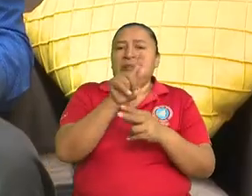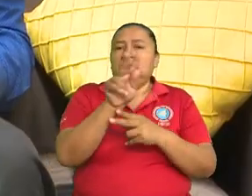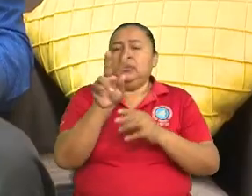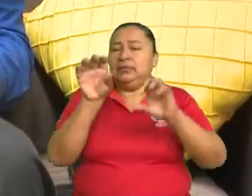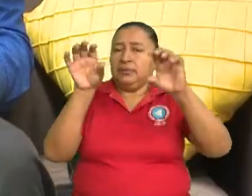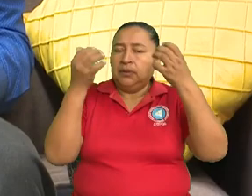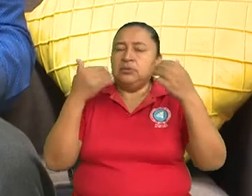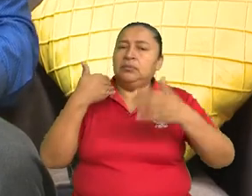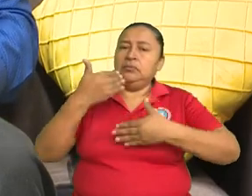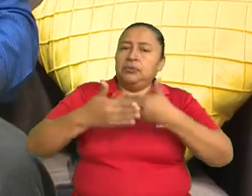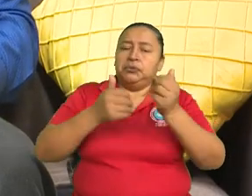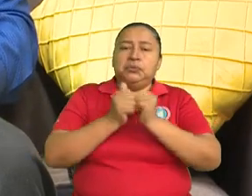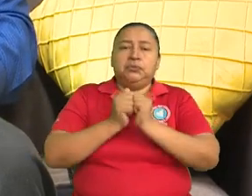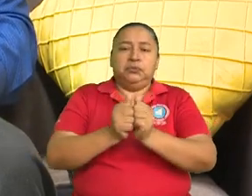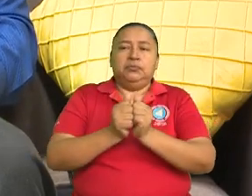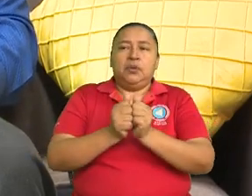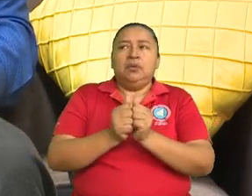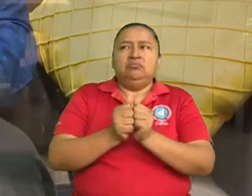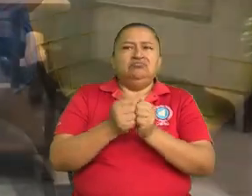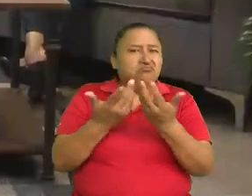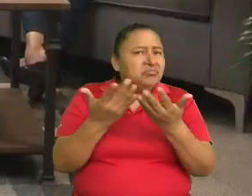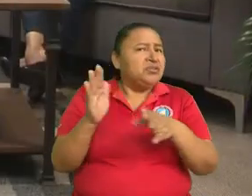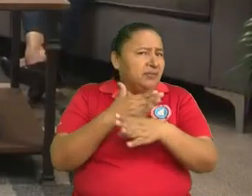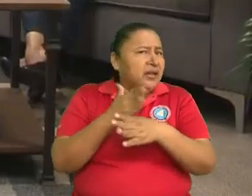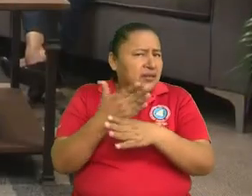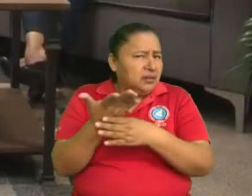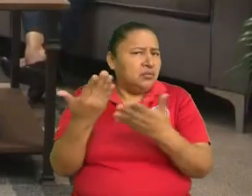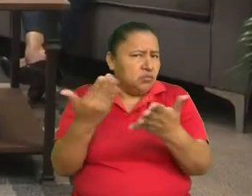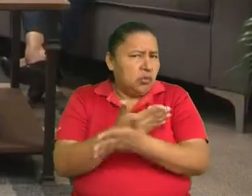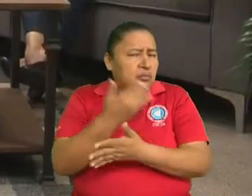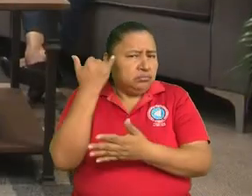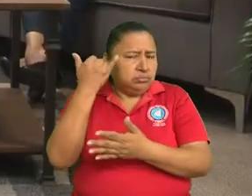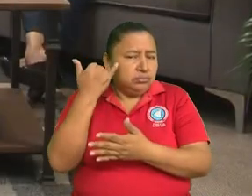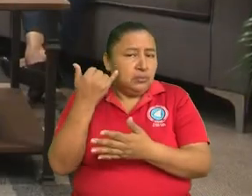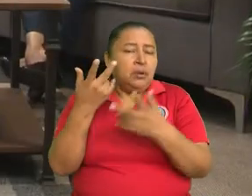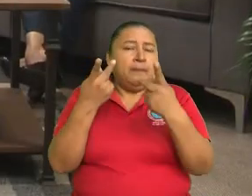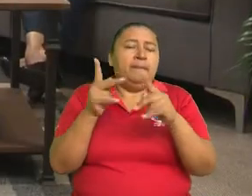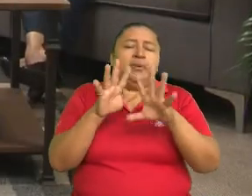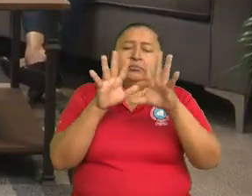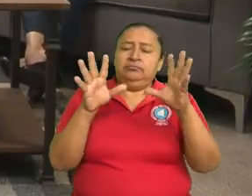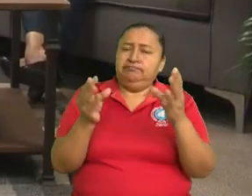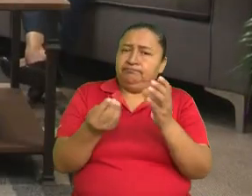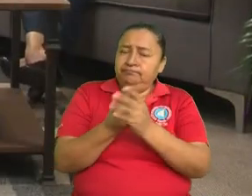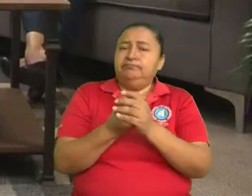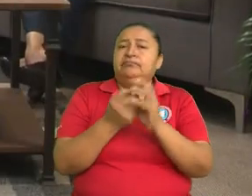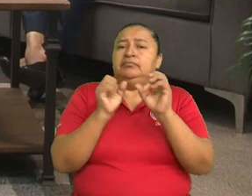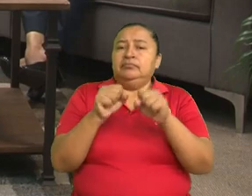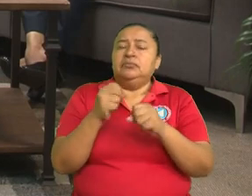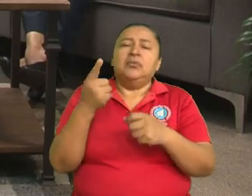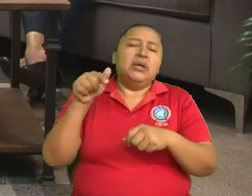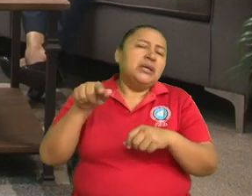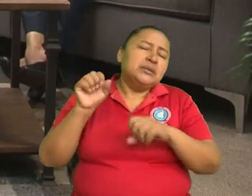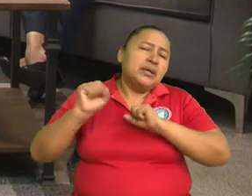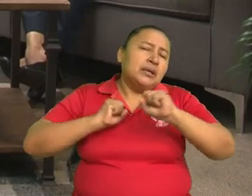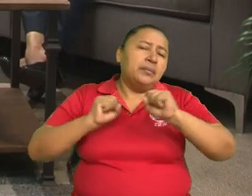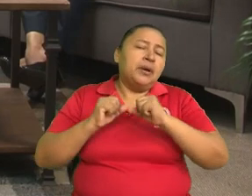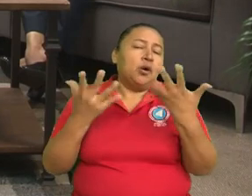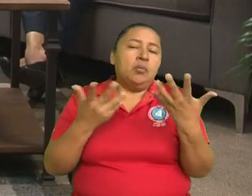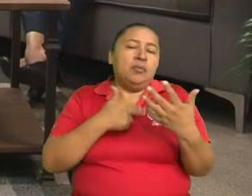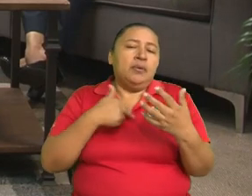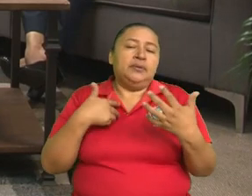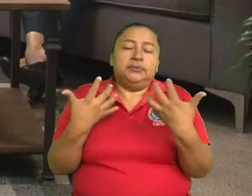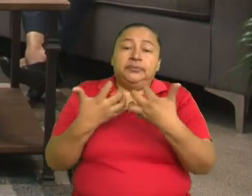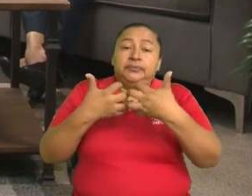de acompañamiento en principio novedoso, sí, pero también integral. Dentro de esa dinámica, ¿cómo se va a continuar articulando los